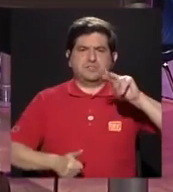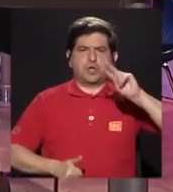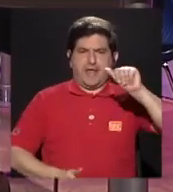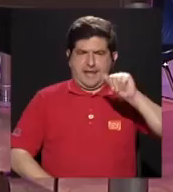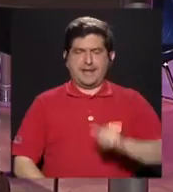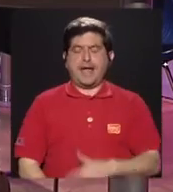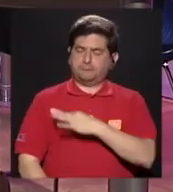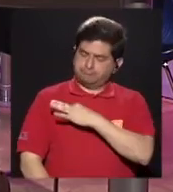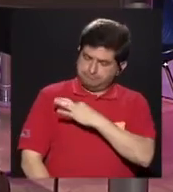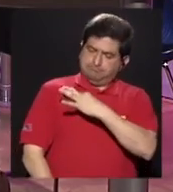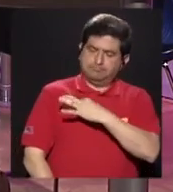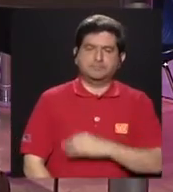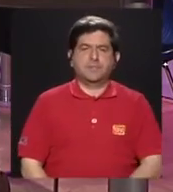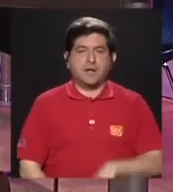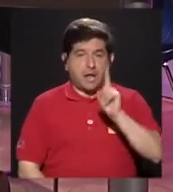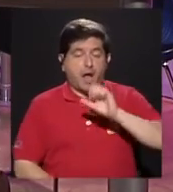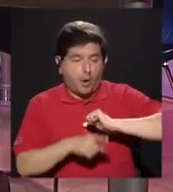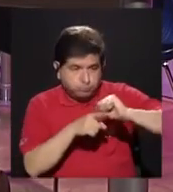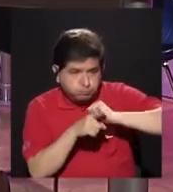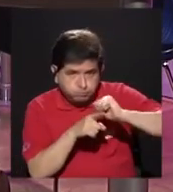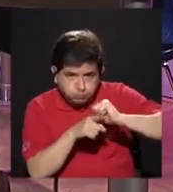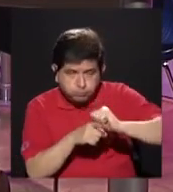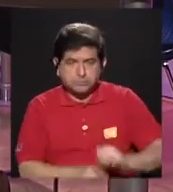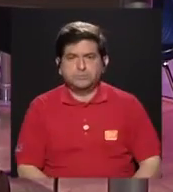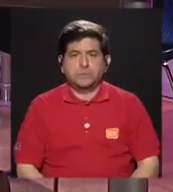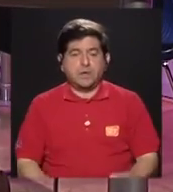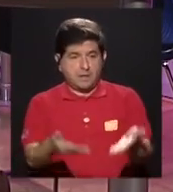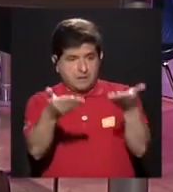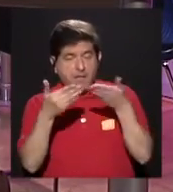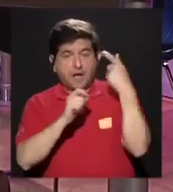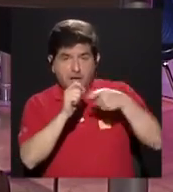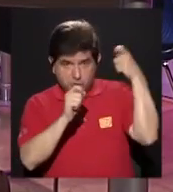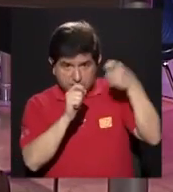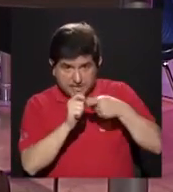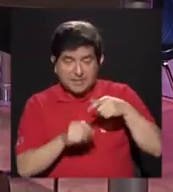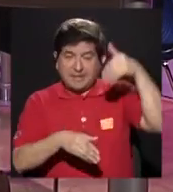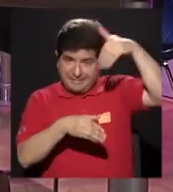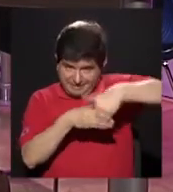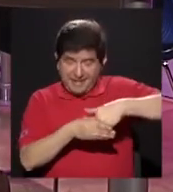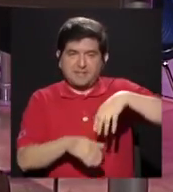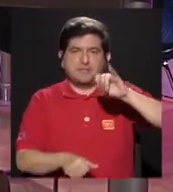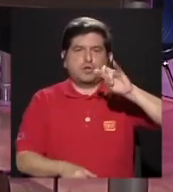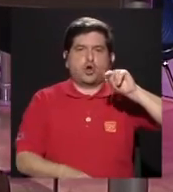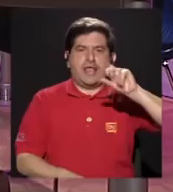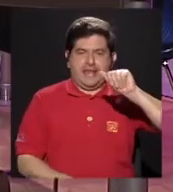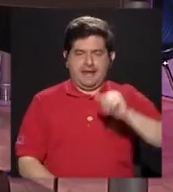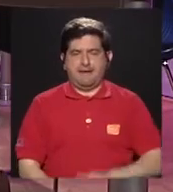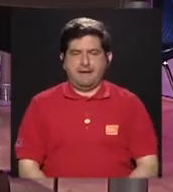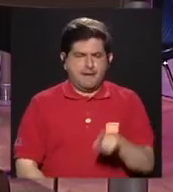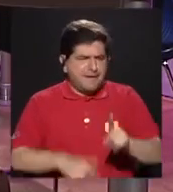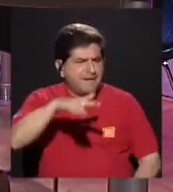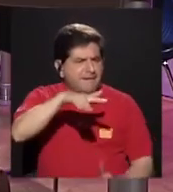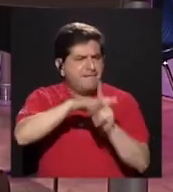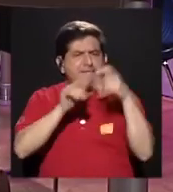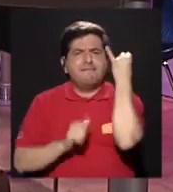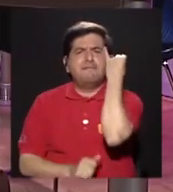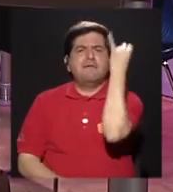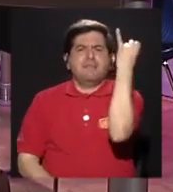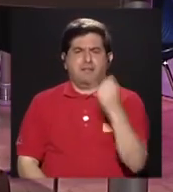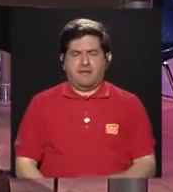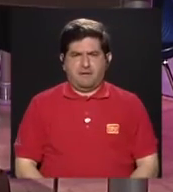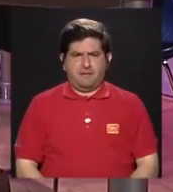fui invitado a una capacitación que nos dieron justamente en green y de ahí surge la idea de